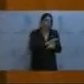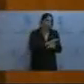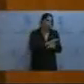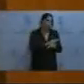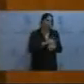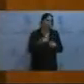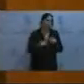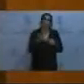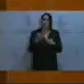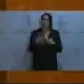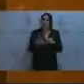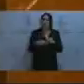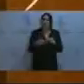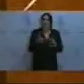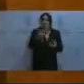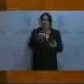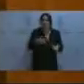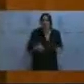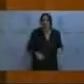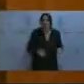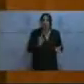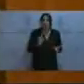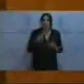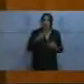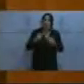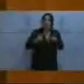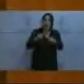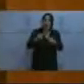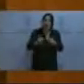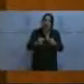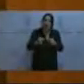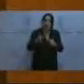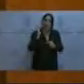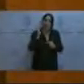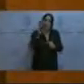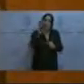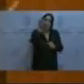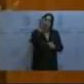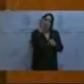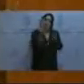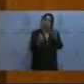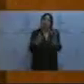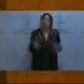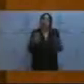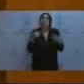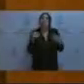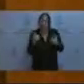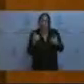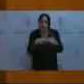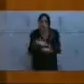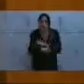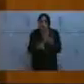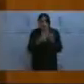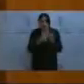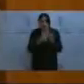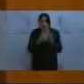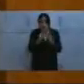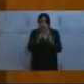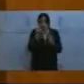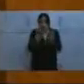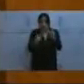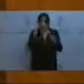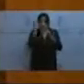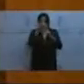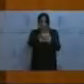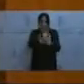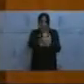políticas. Nunca. Solo son consecuencias para quien sufre la mala gestión, en este caso, los ganaderos. Si ha habido un error en